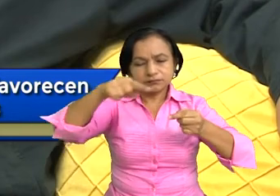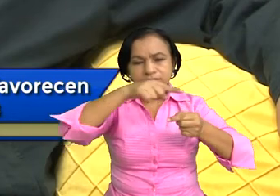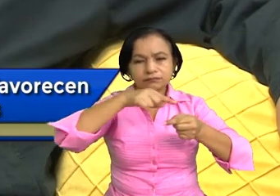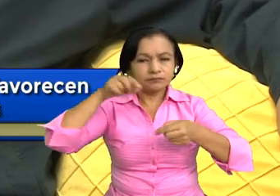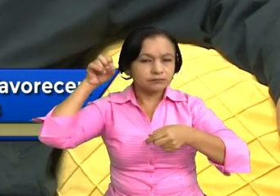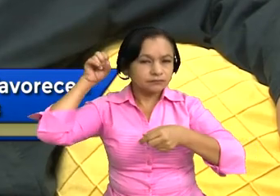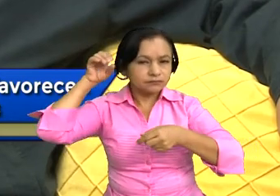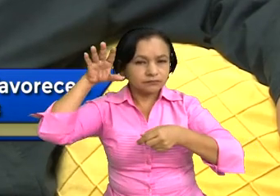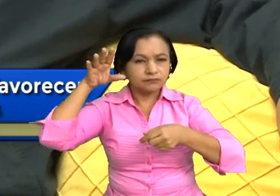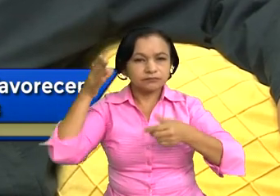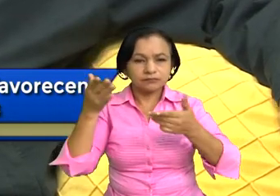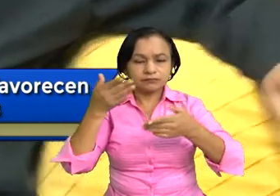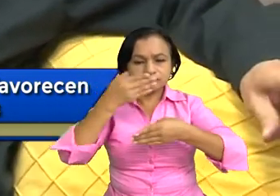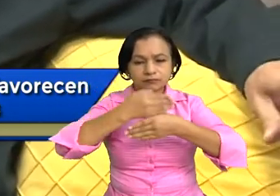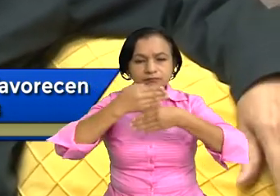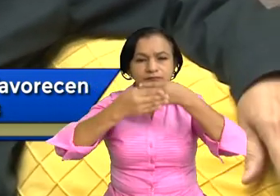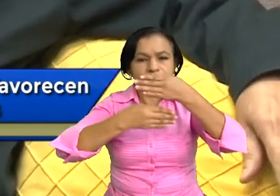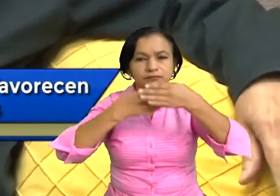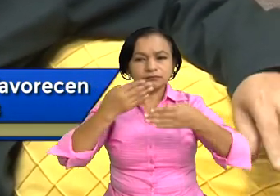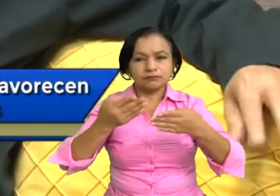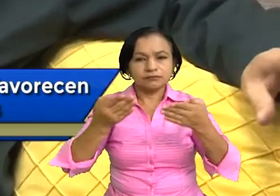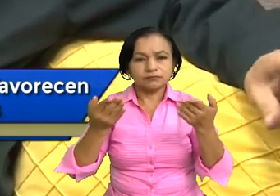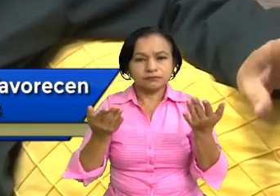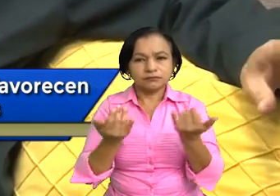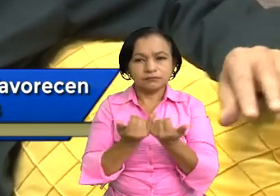isla. Y toda la infraestructura vial.